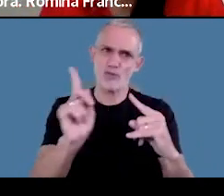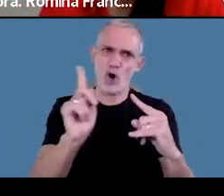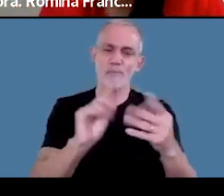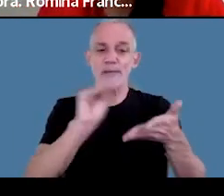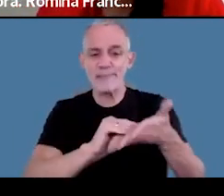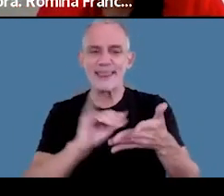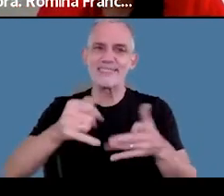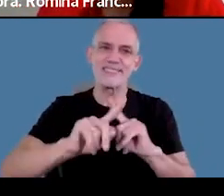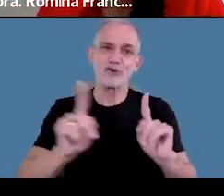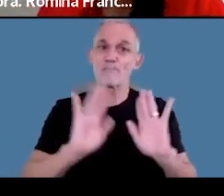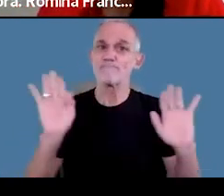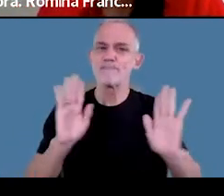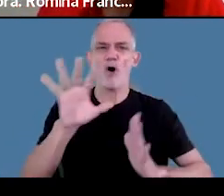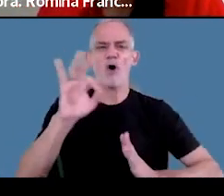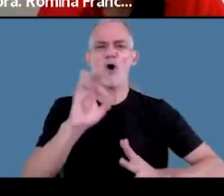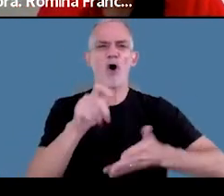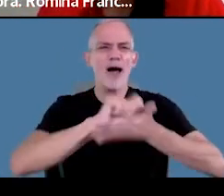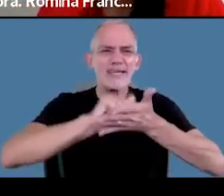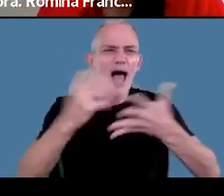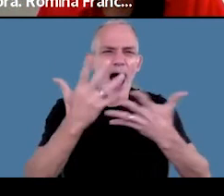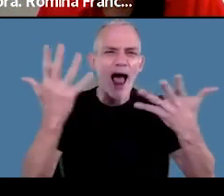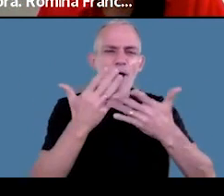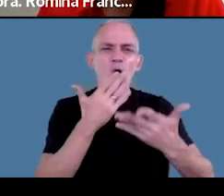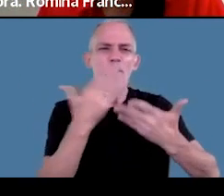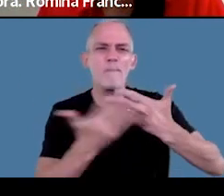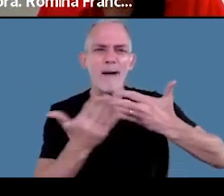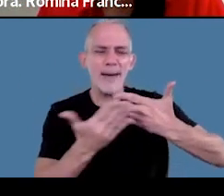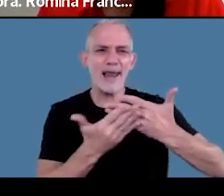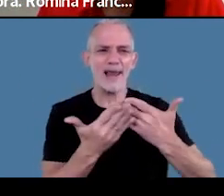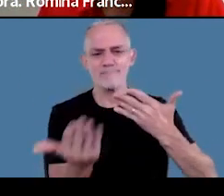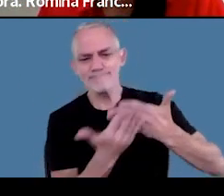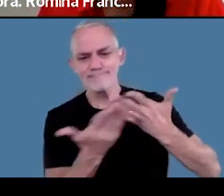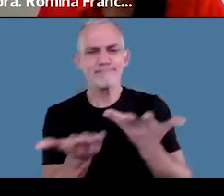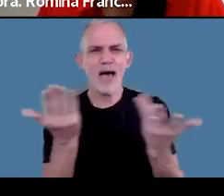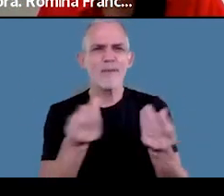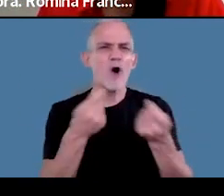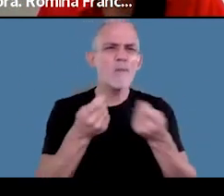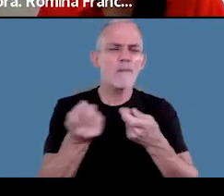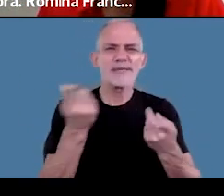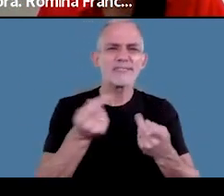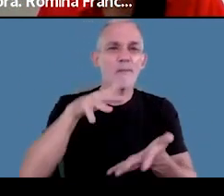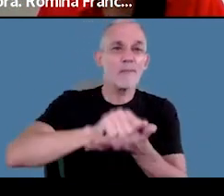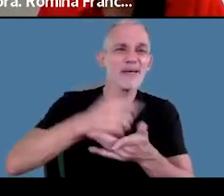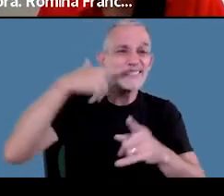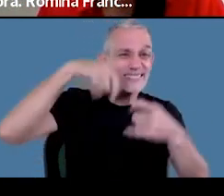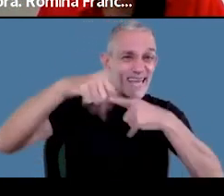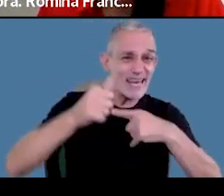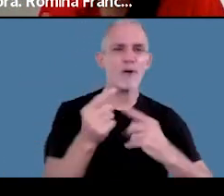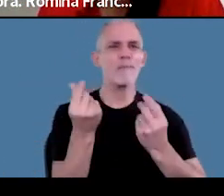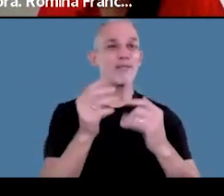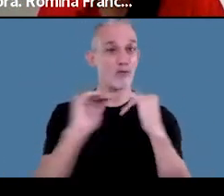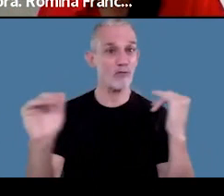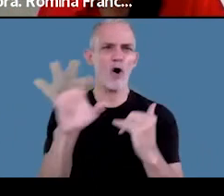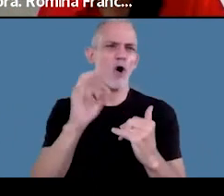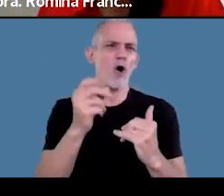si no tienen que tener, no sé, algún escrito, algún documento accesorio de la operación comercial para que